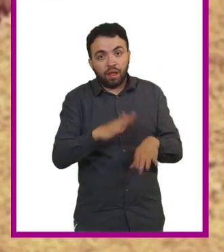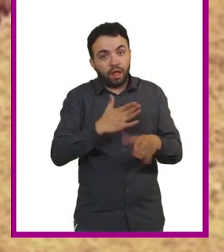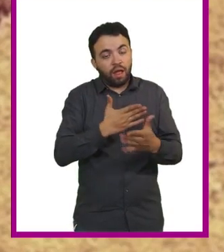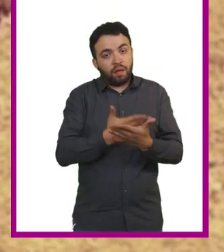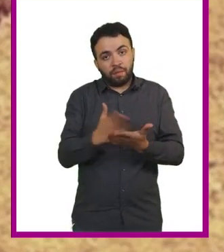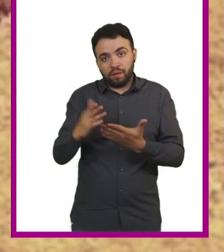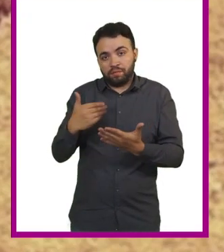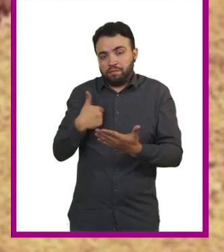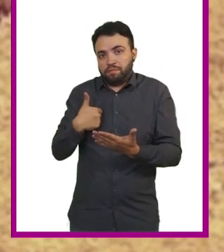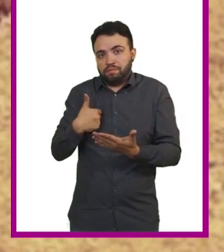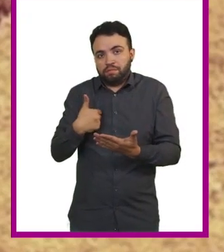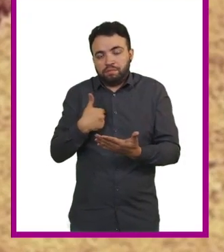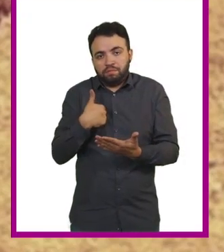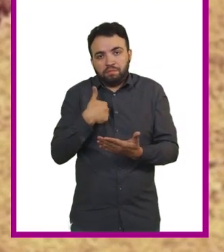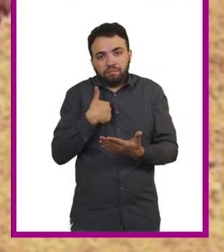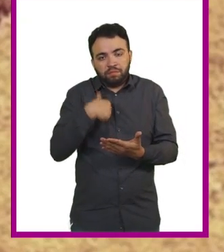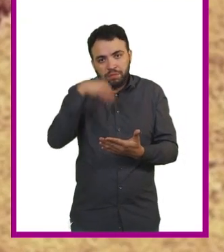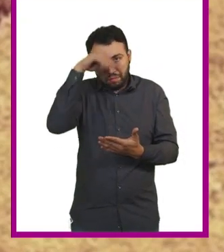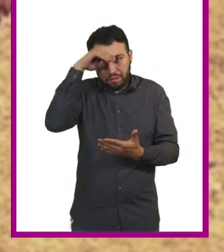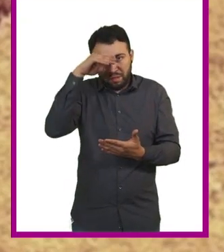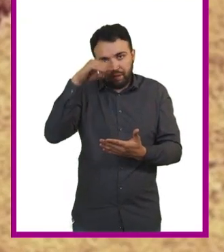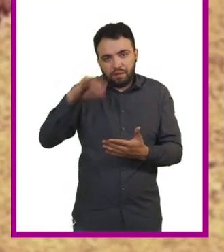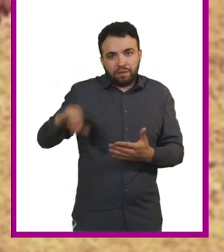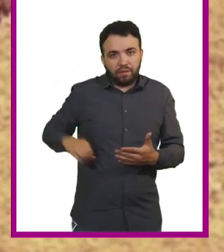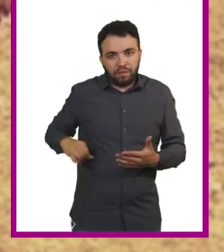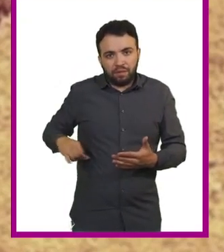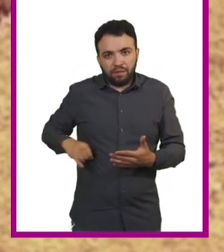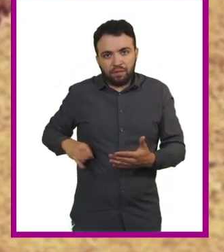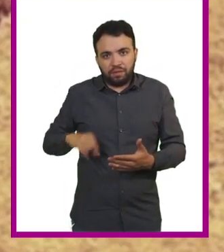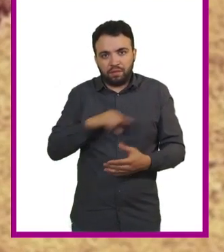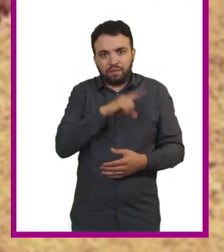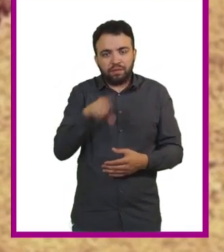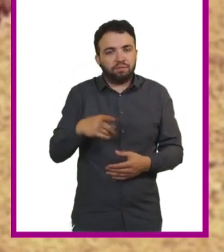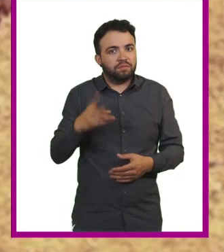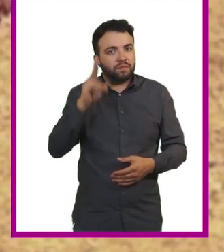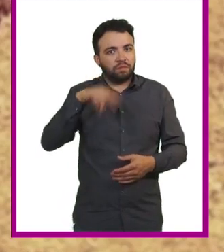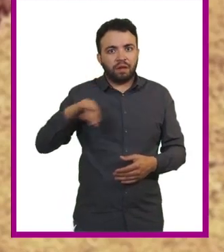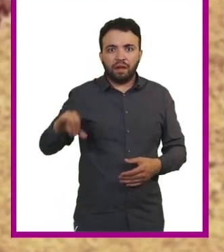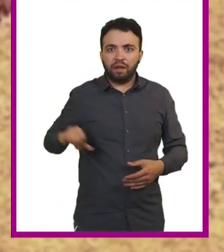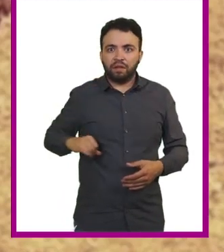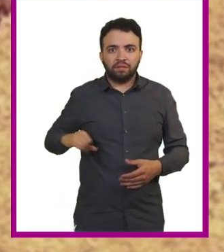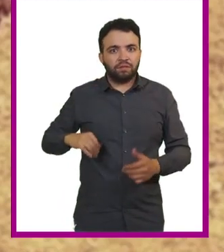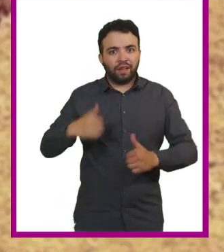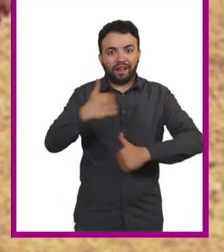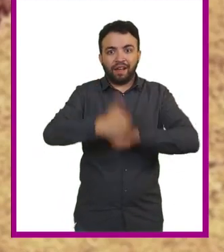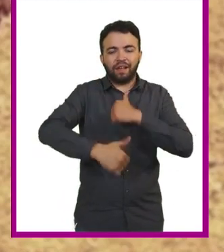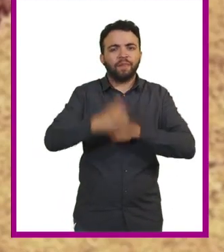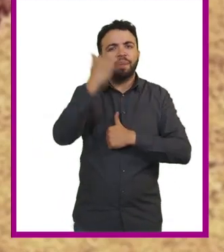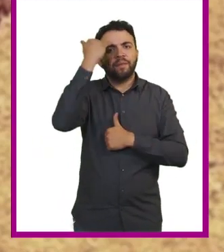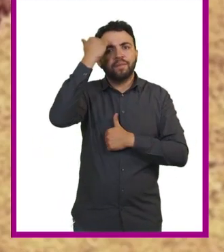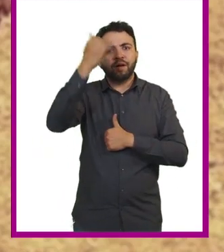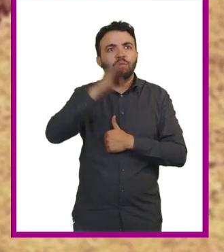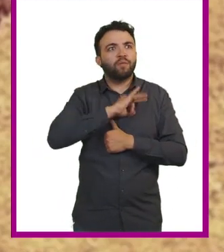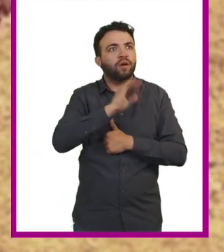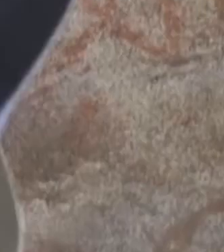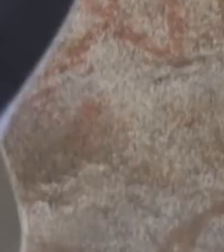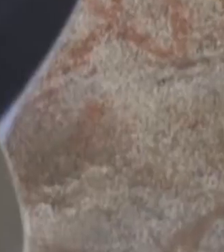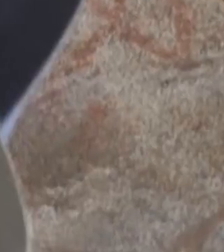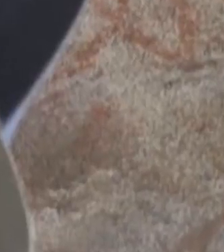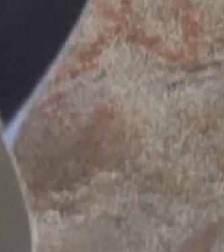súper interesante el trabajo de nuestros arqueólogos y restauradores. ¡Qué interesantes carreras! Imagínate todo lo que puedes